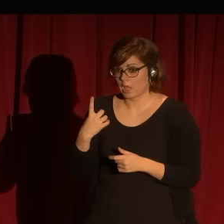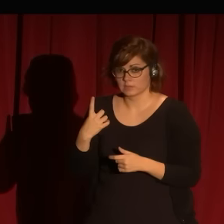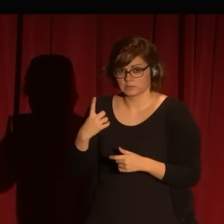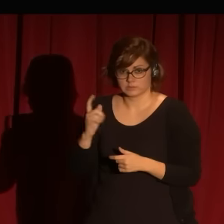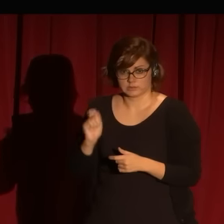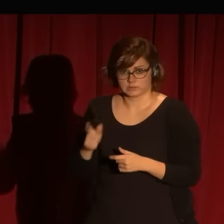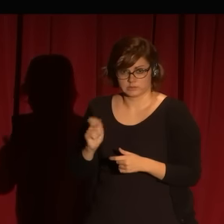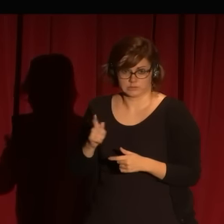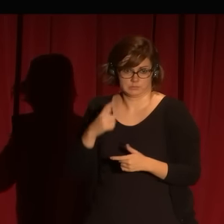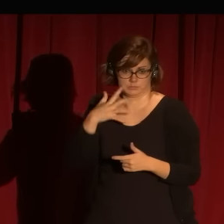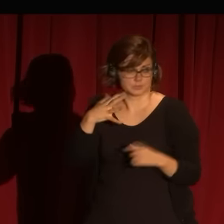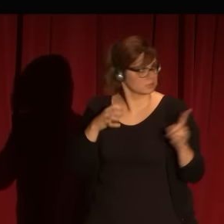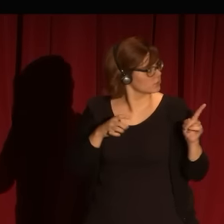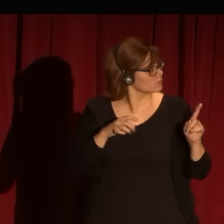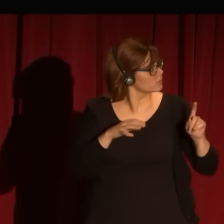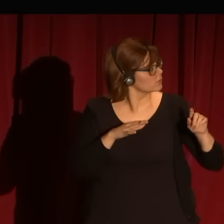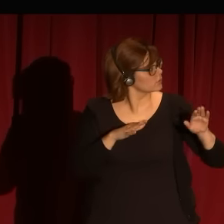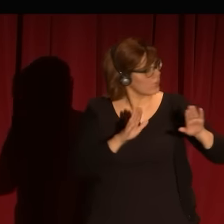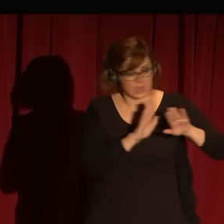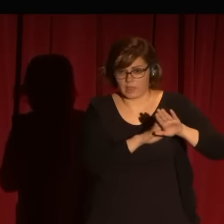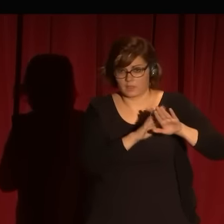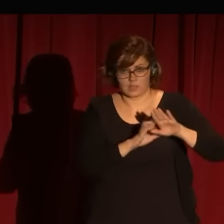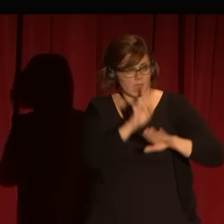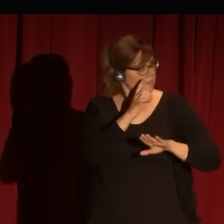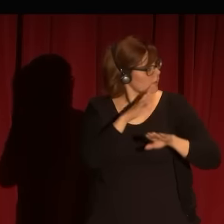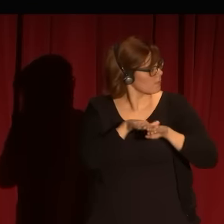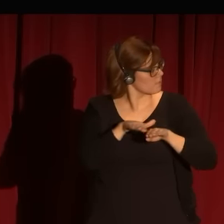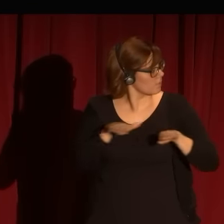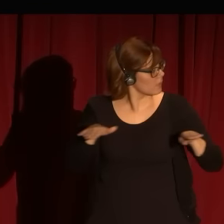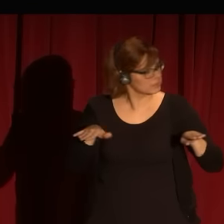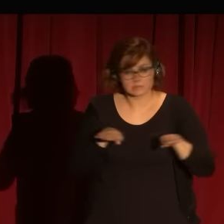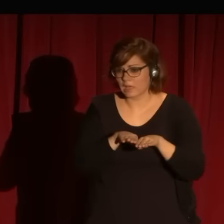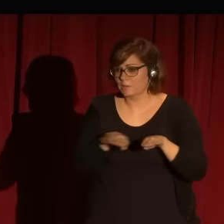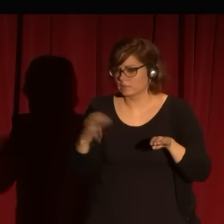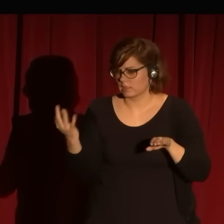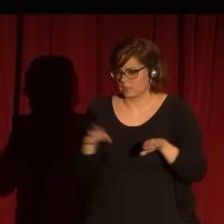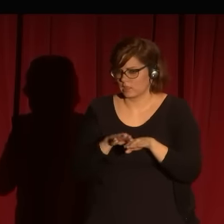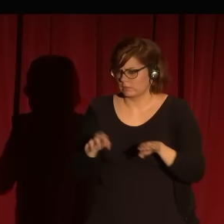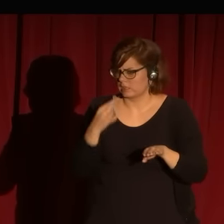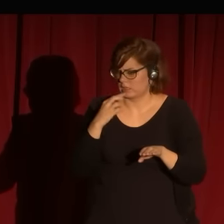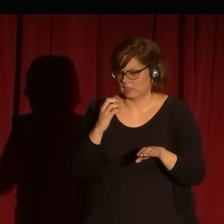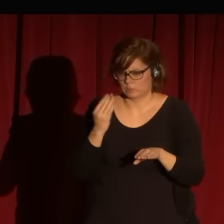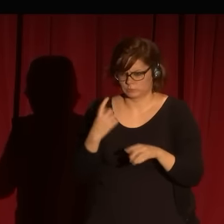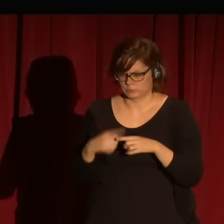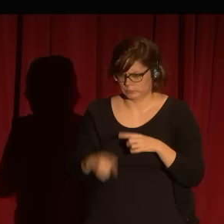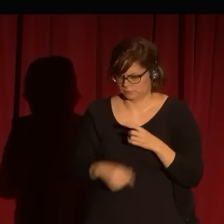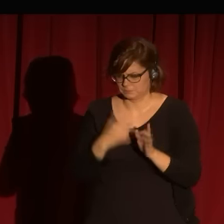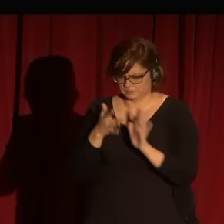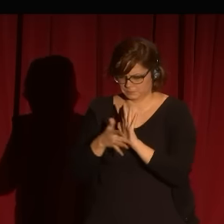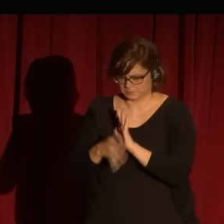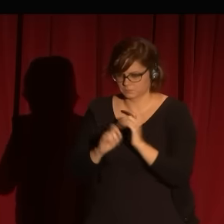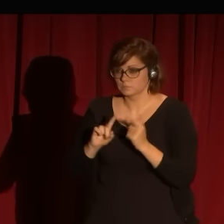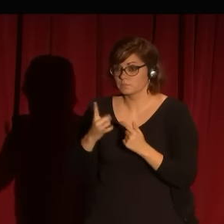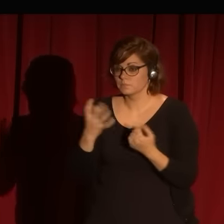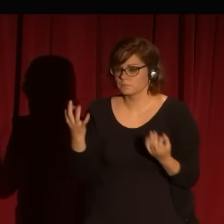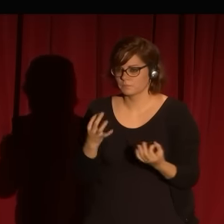posiciónes el que tenéis en la parte superior izquierda en el que vemos una mesa y una mesa en la que se nos dicen varias cosas y ahora hablaremos de ellas pero una de ellas